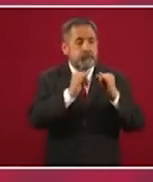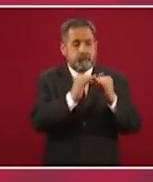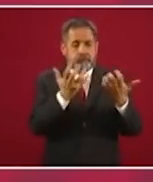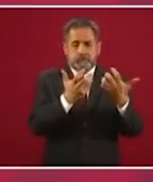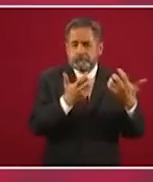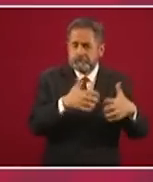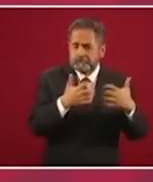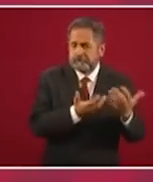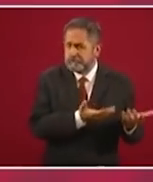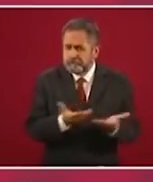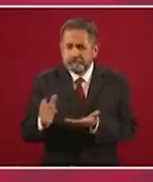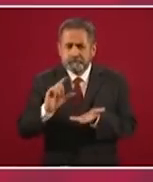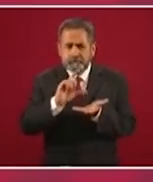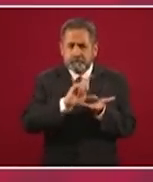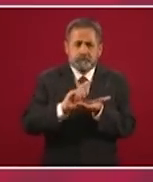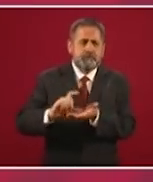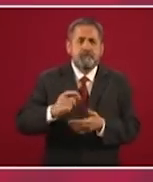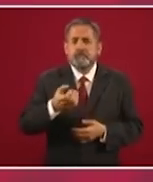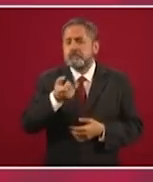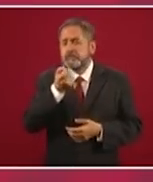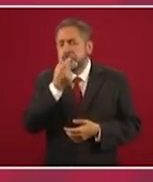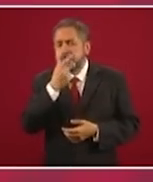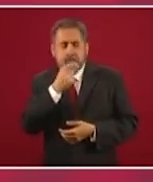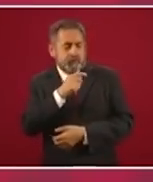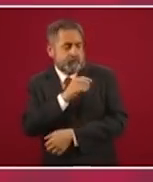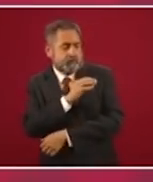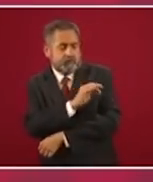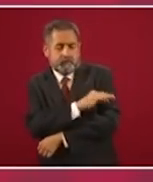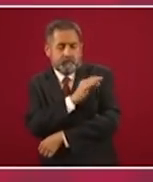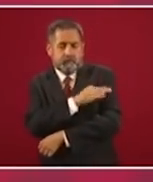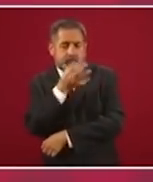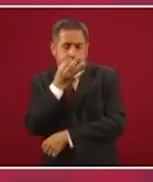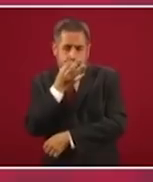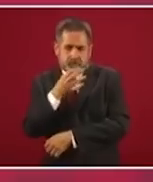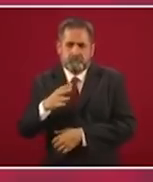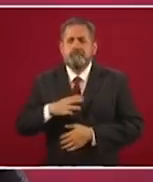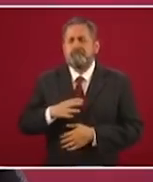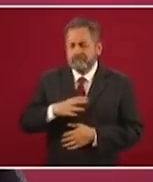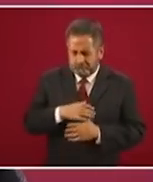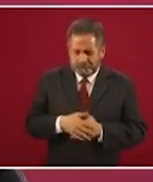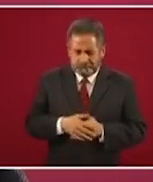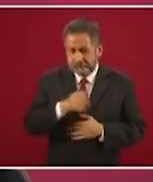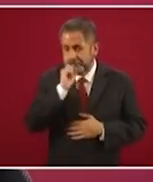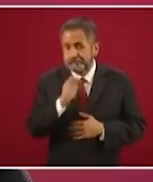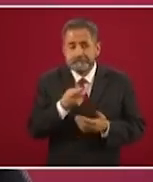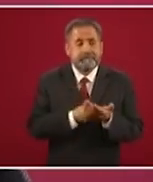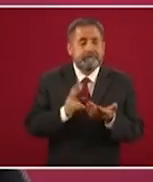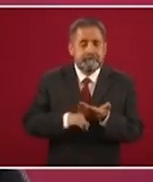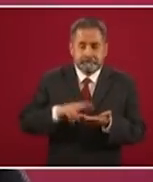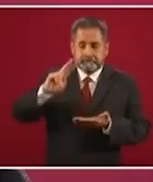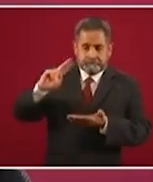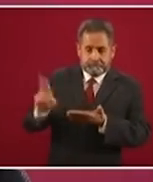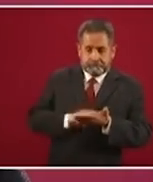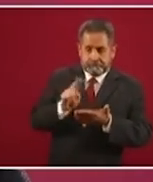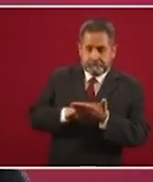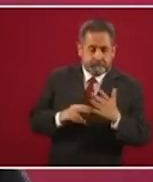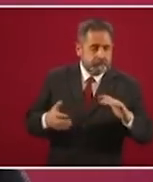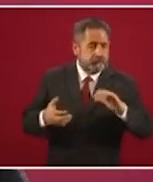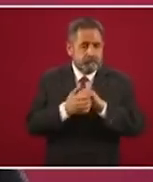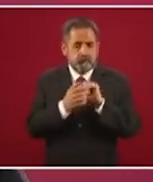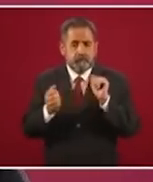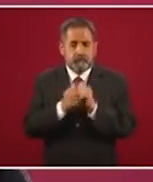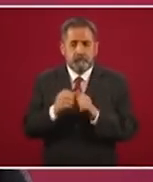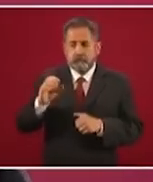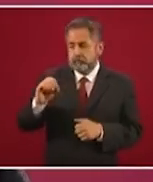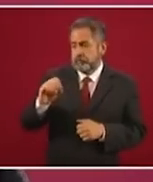producción, y para ello también, les recuerdo, logramos una firma, un acuerdo para el fondo rotatorio con